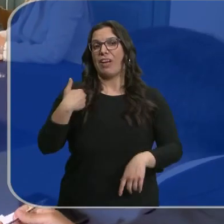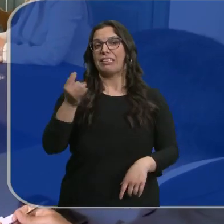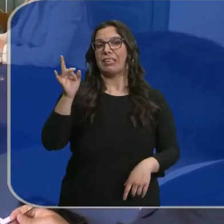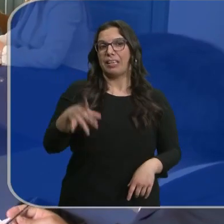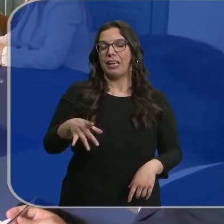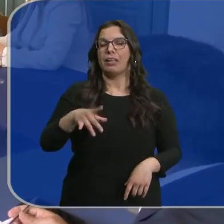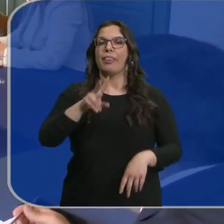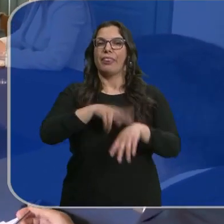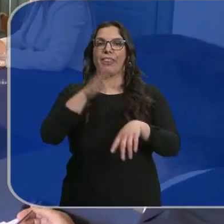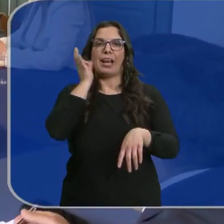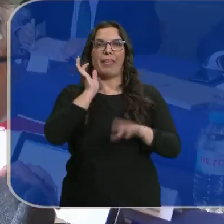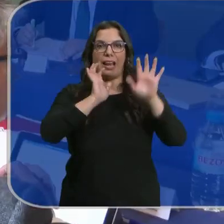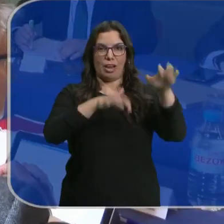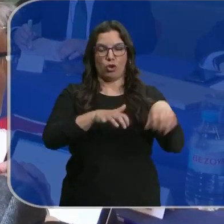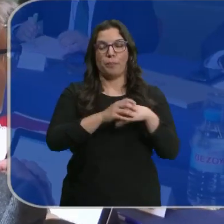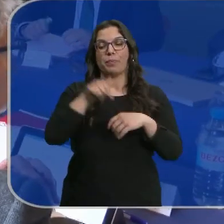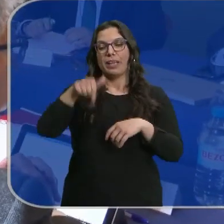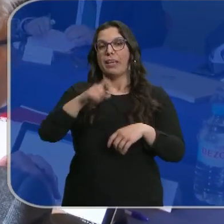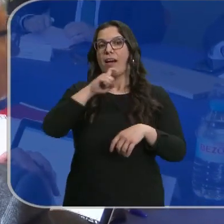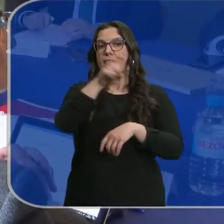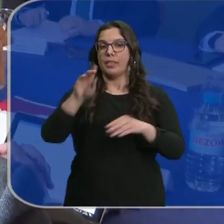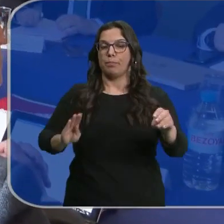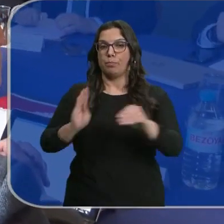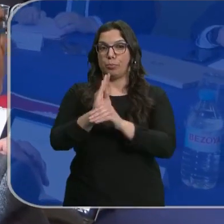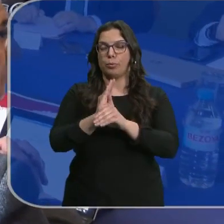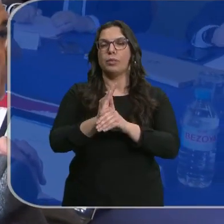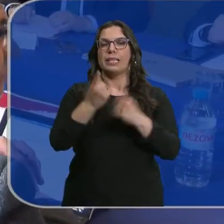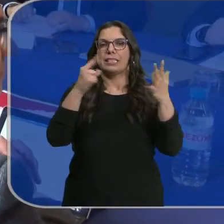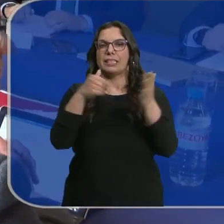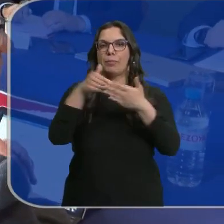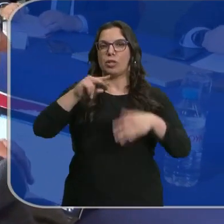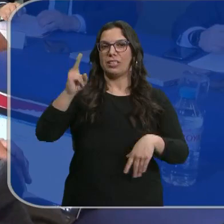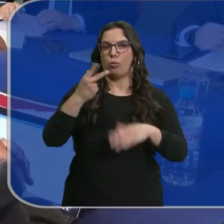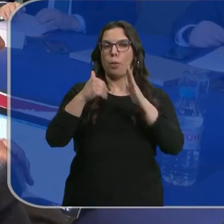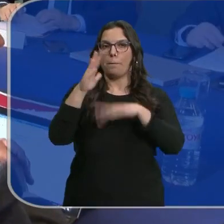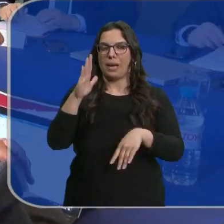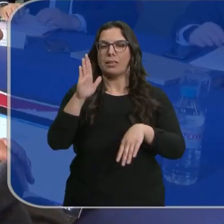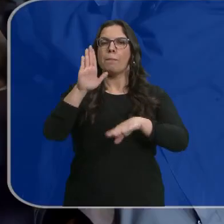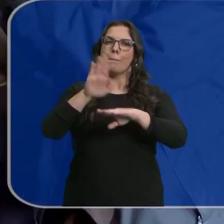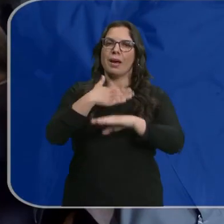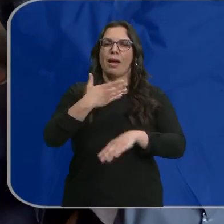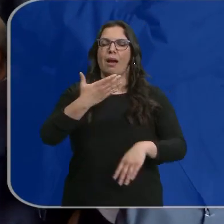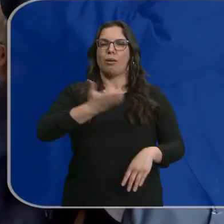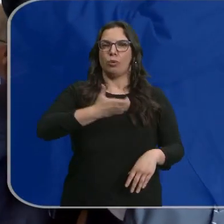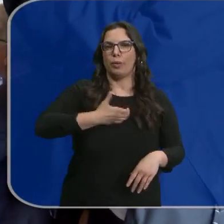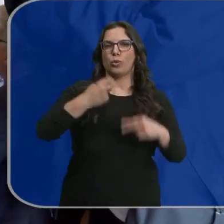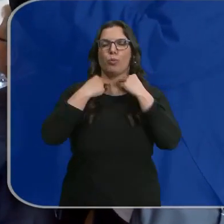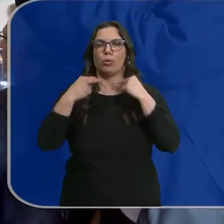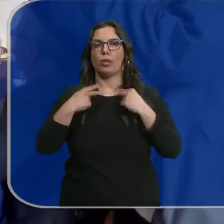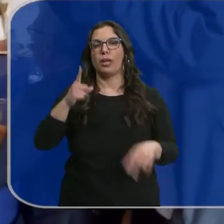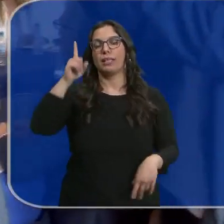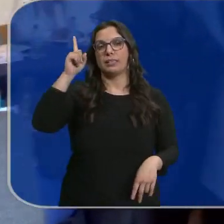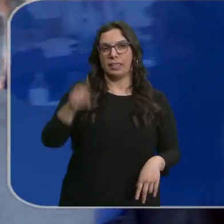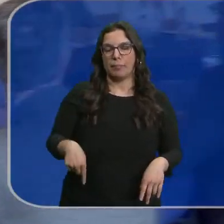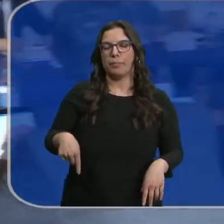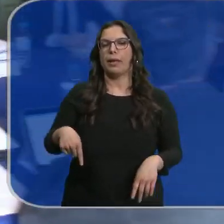delegada de León. Aquí ha anunciado una inversión en forma de ayuda de más de 60 millones de euros que irán destinados a las entidades locales. Además, el